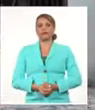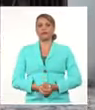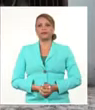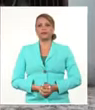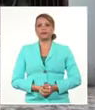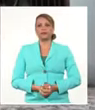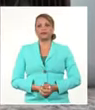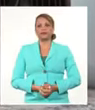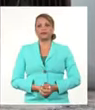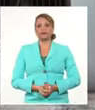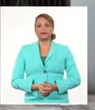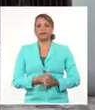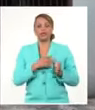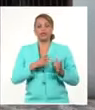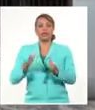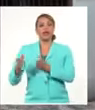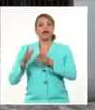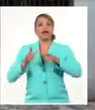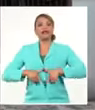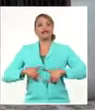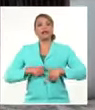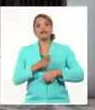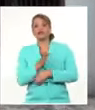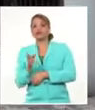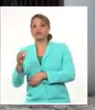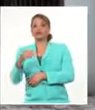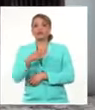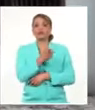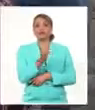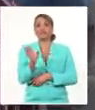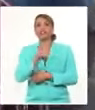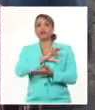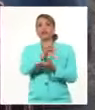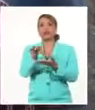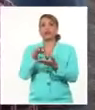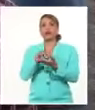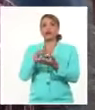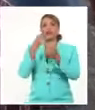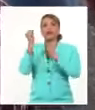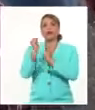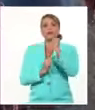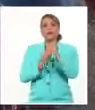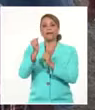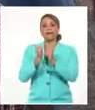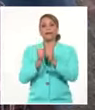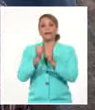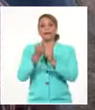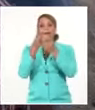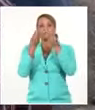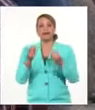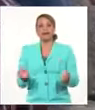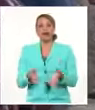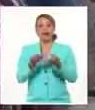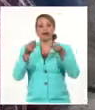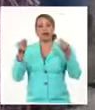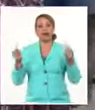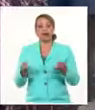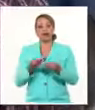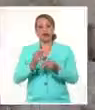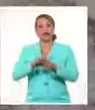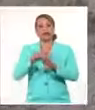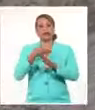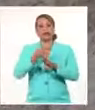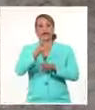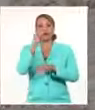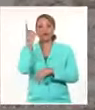de todo. Los candidatos recorrieron más tarde las instalaciones de la planta de hormigón asfáltico caliente Osvaldo Herrera. Luego de